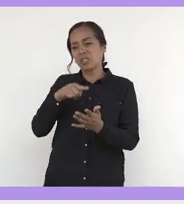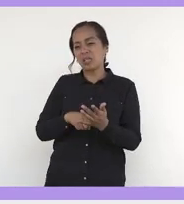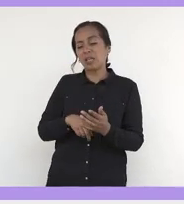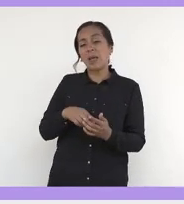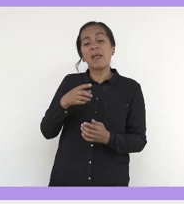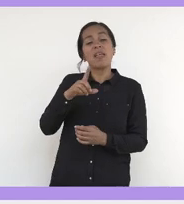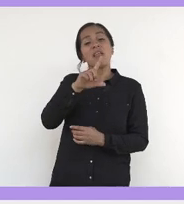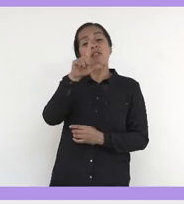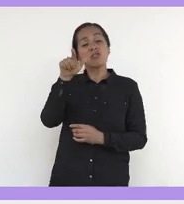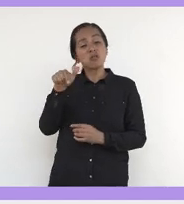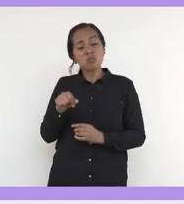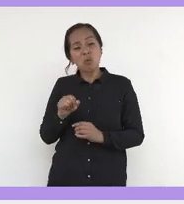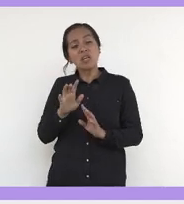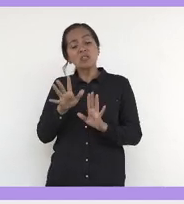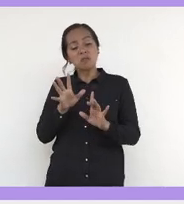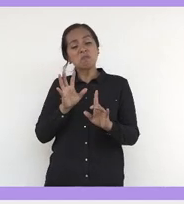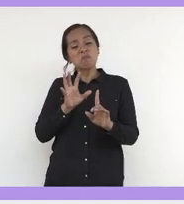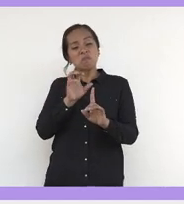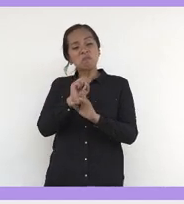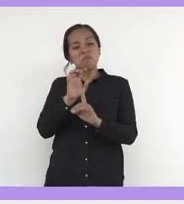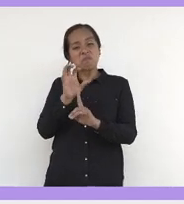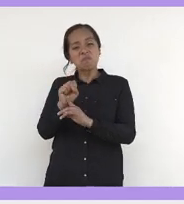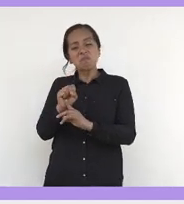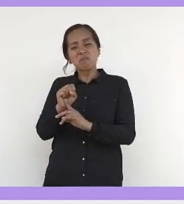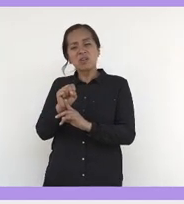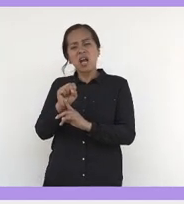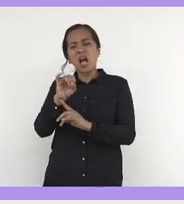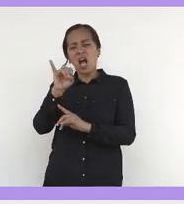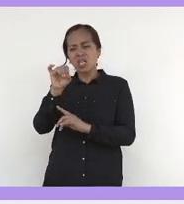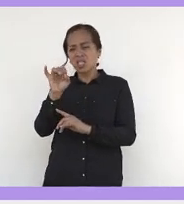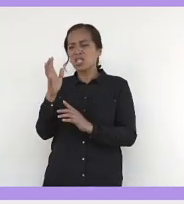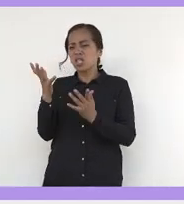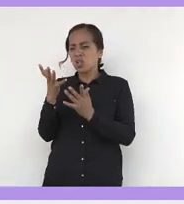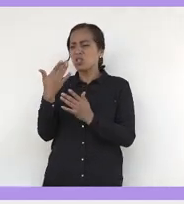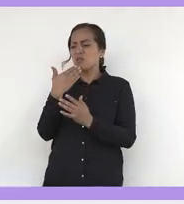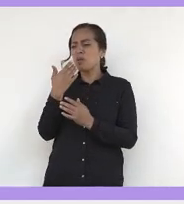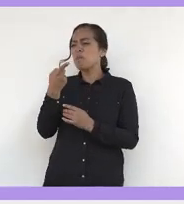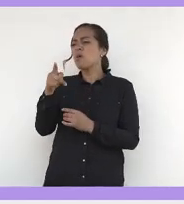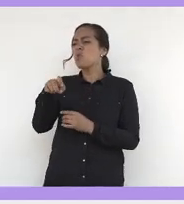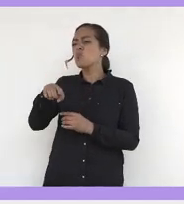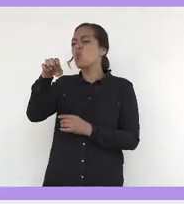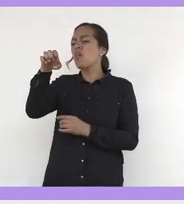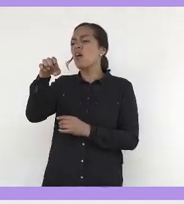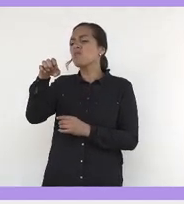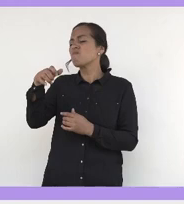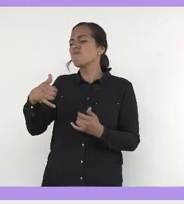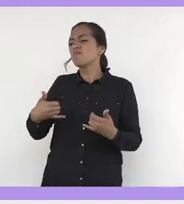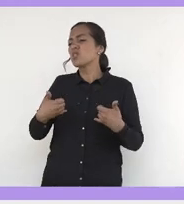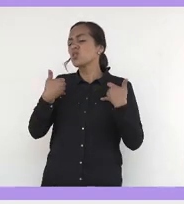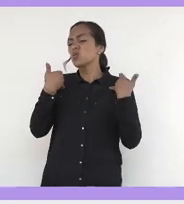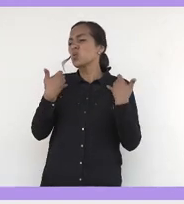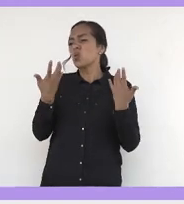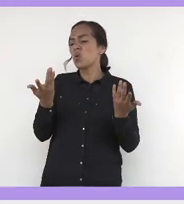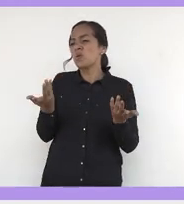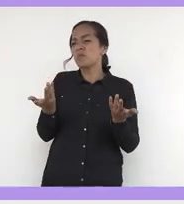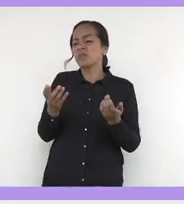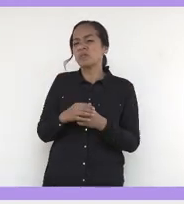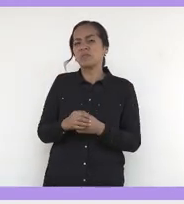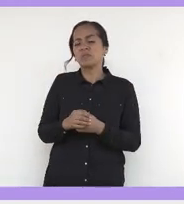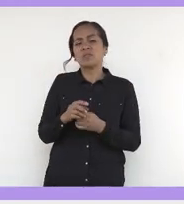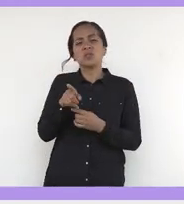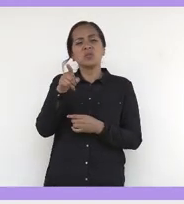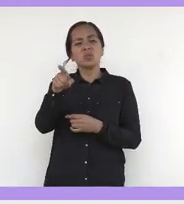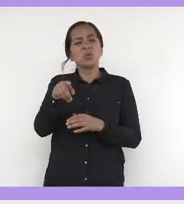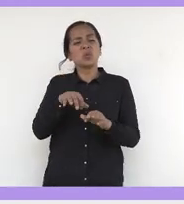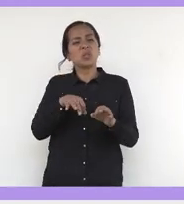superando las cosas y y logras algo y te dicen ahora Bueno si lo haces muy bien pero eres muy chica para la credibilidad que pretendes tener no